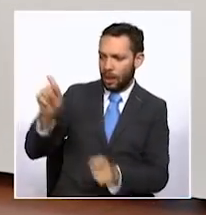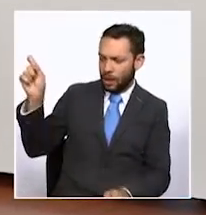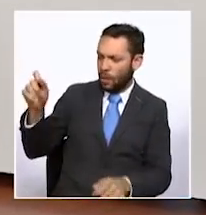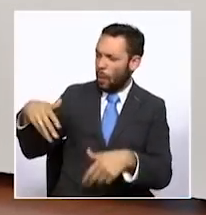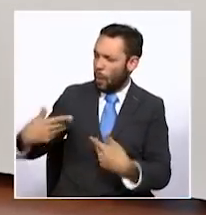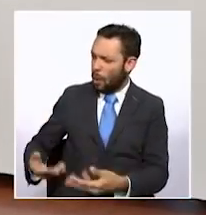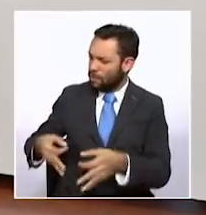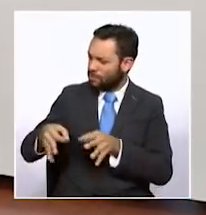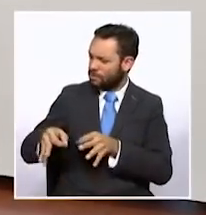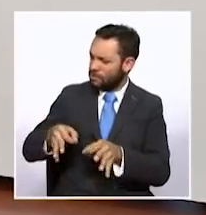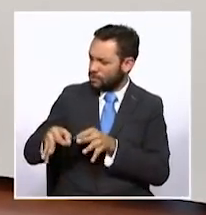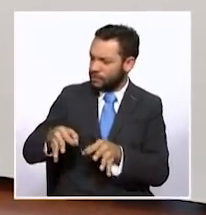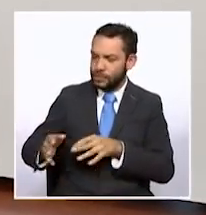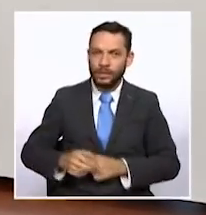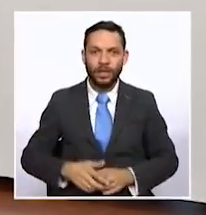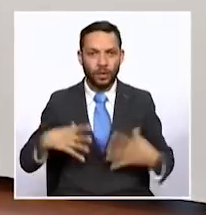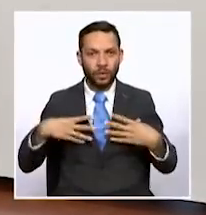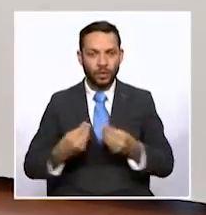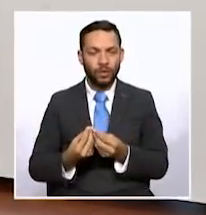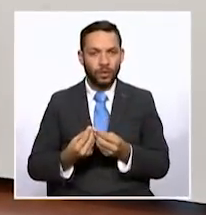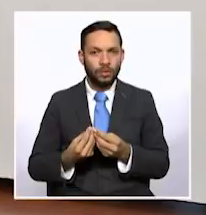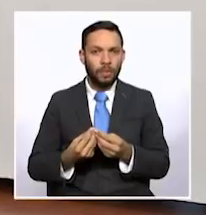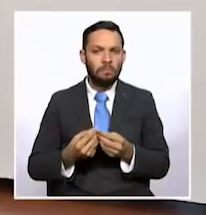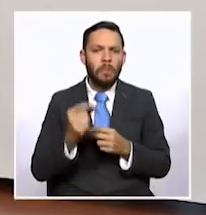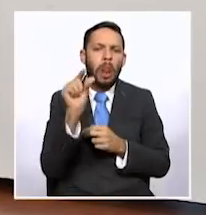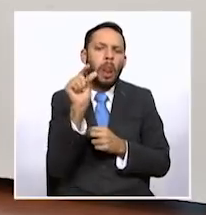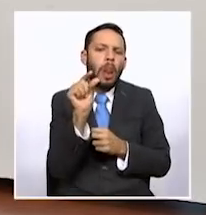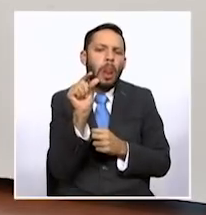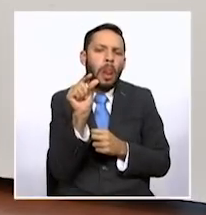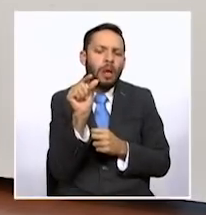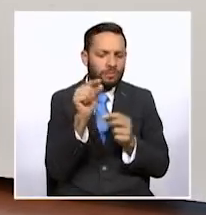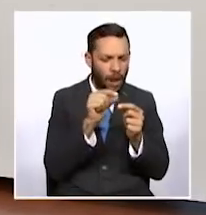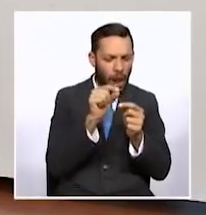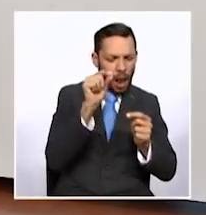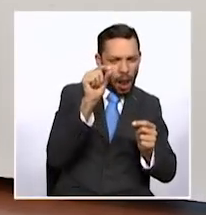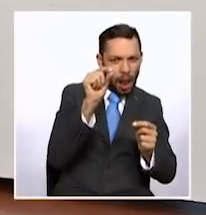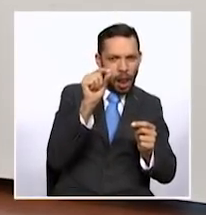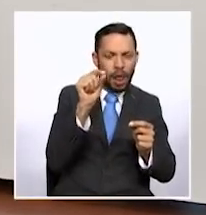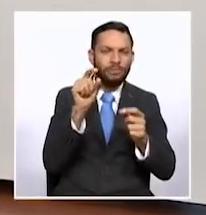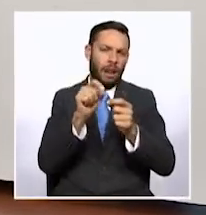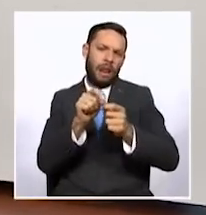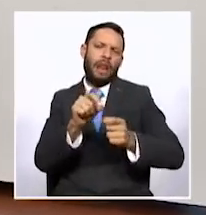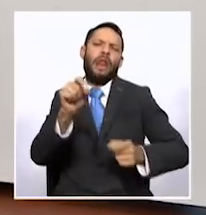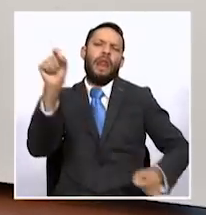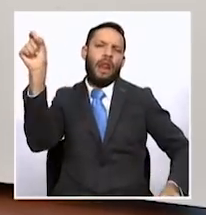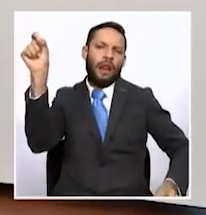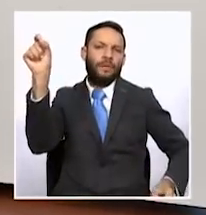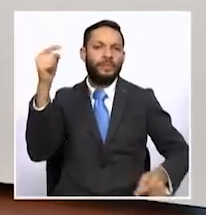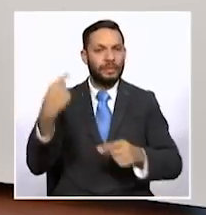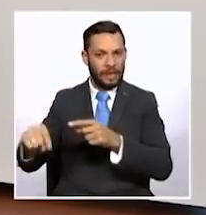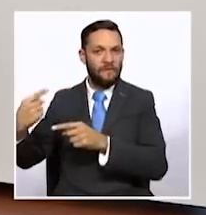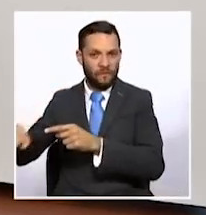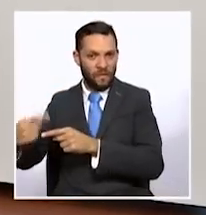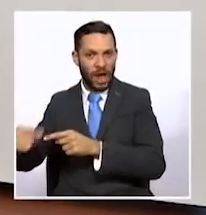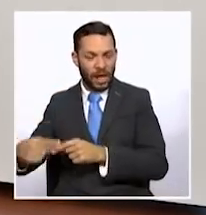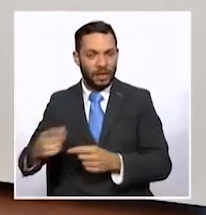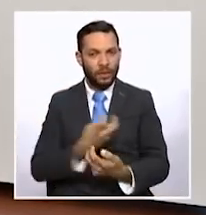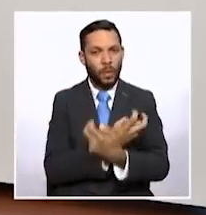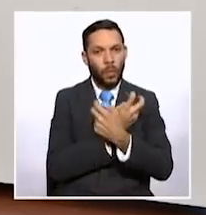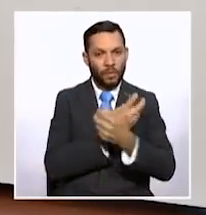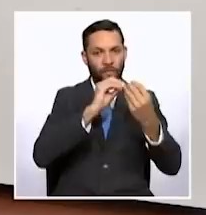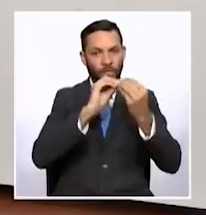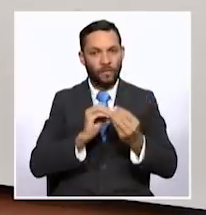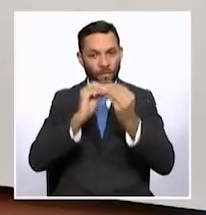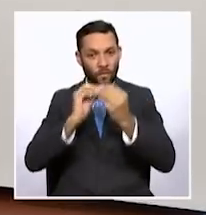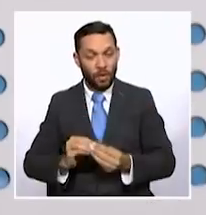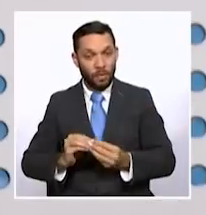exactamente. división? Tenemos una división en huesos cortos y huesos largos, huesos planos. Principalmente tenemos los huesos más importantes, que son el fémur, que es el